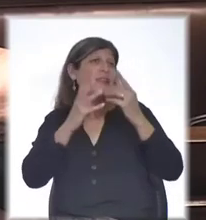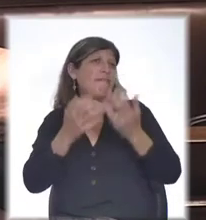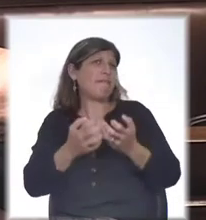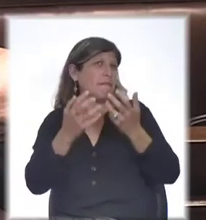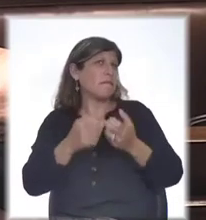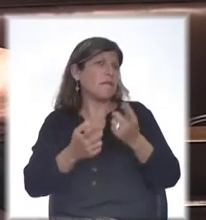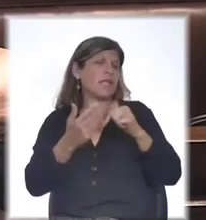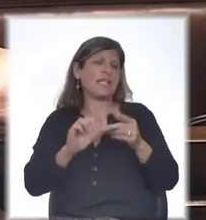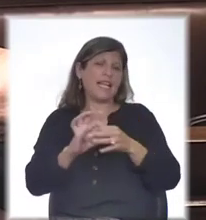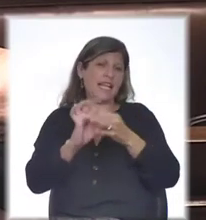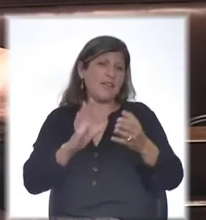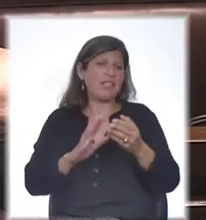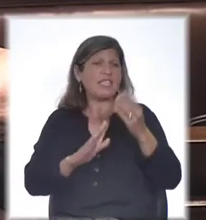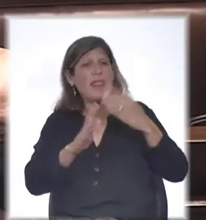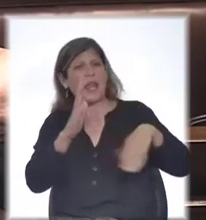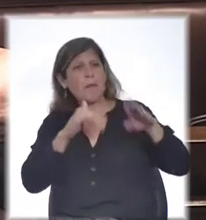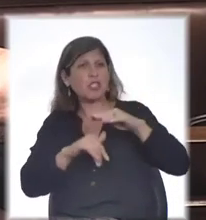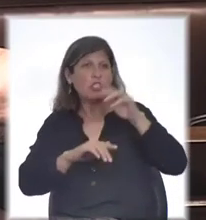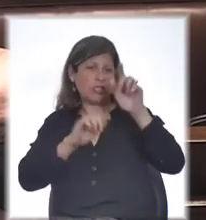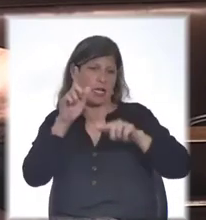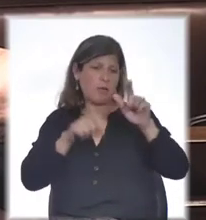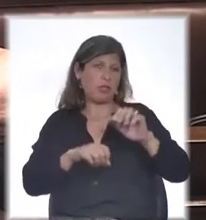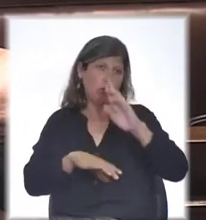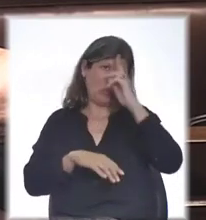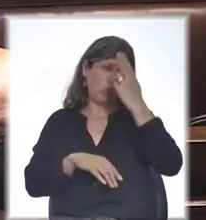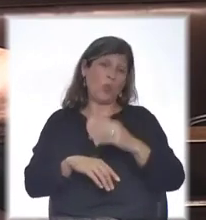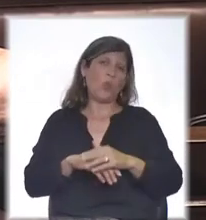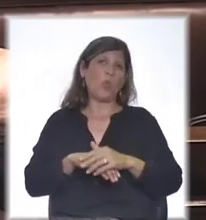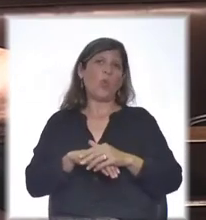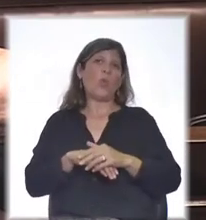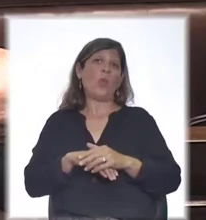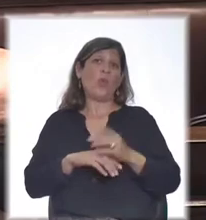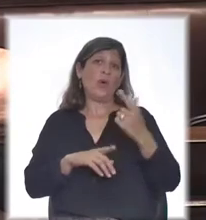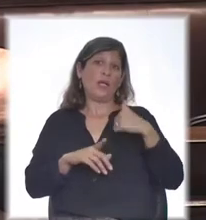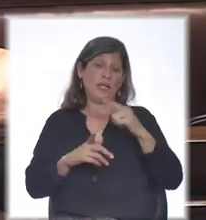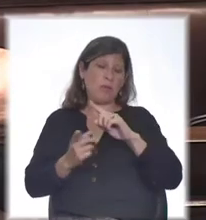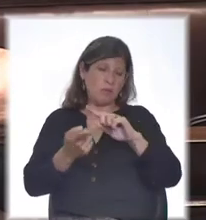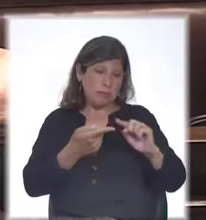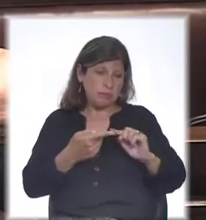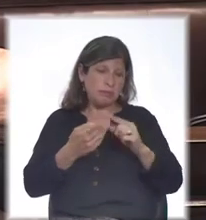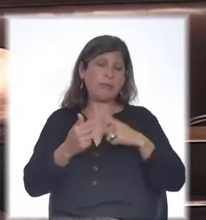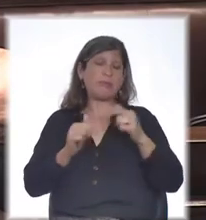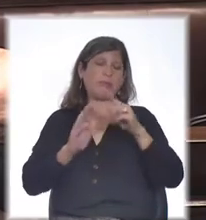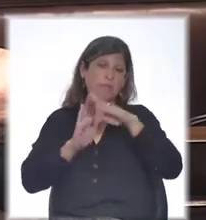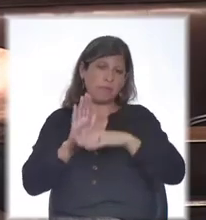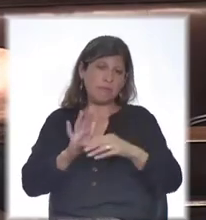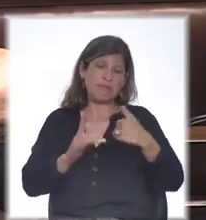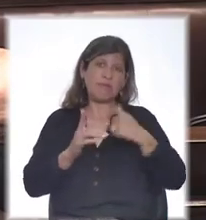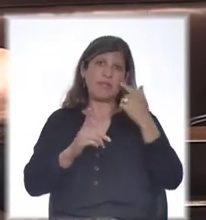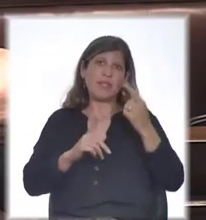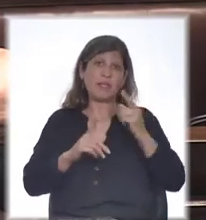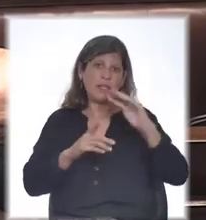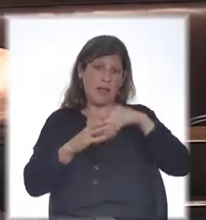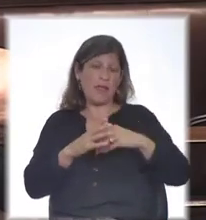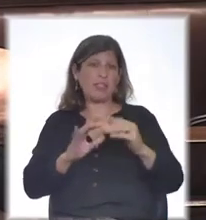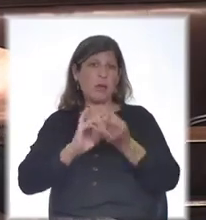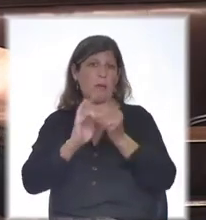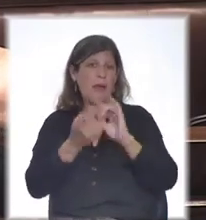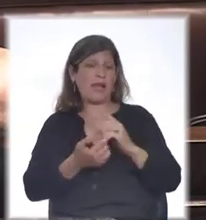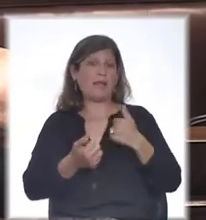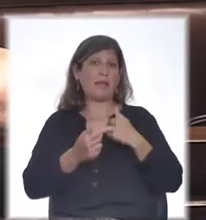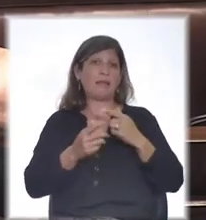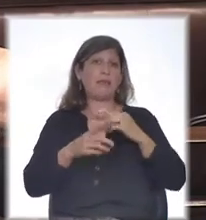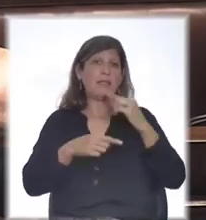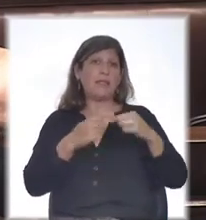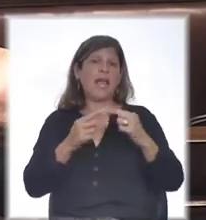de la inmensa mayoría de los uruguayos. La concertación nacional programática, calificada como Parlamento de la Transición, hasta llegar a